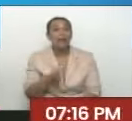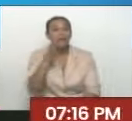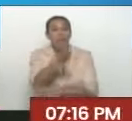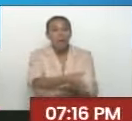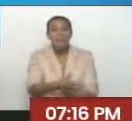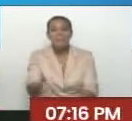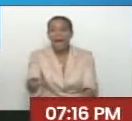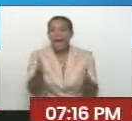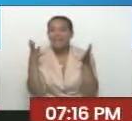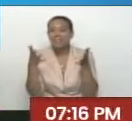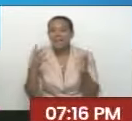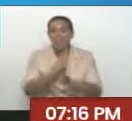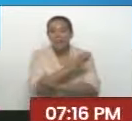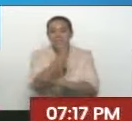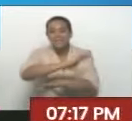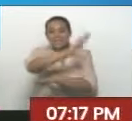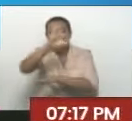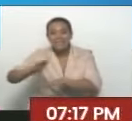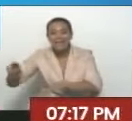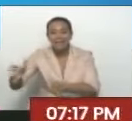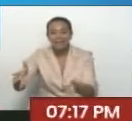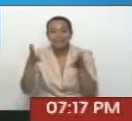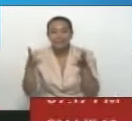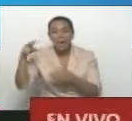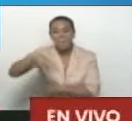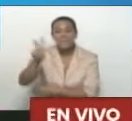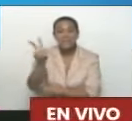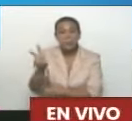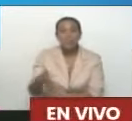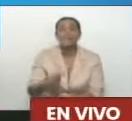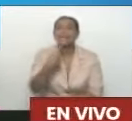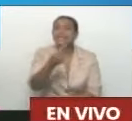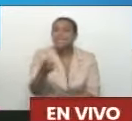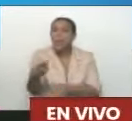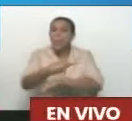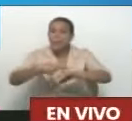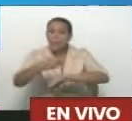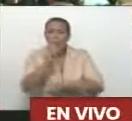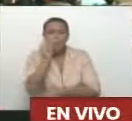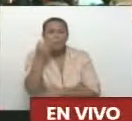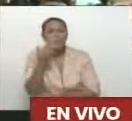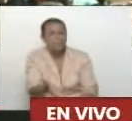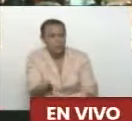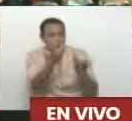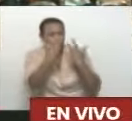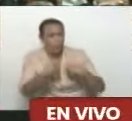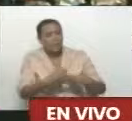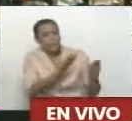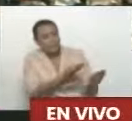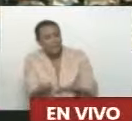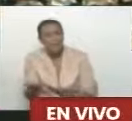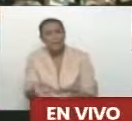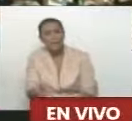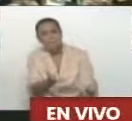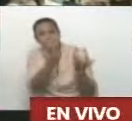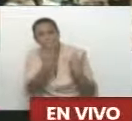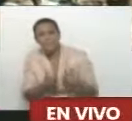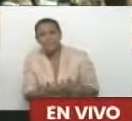patadas y nos ganamos la Serie del Caribe. ¿Qué dice el gobernador Alejandro? Bienvenido.